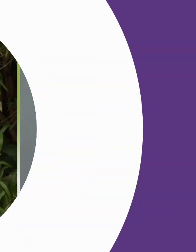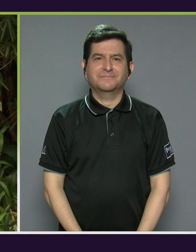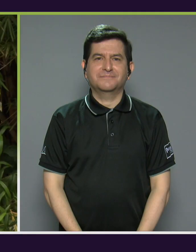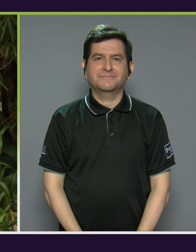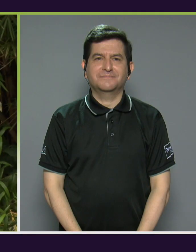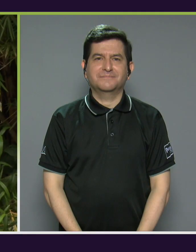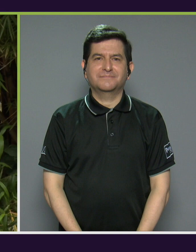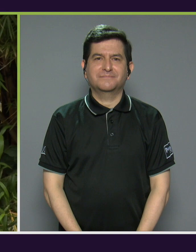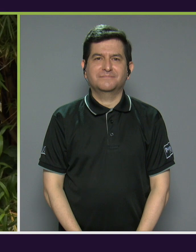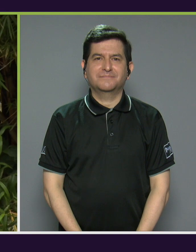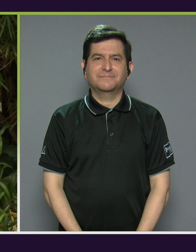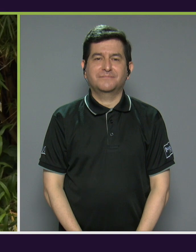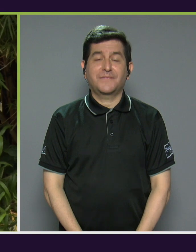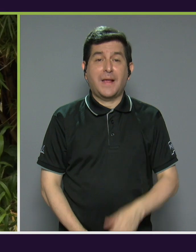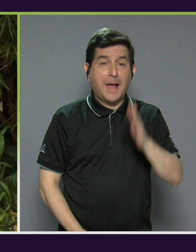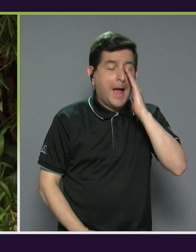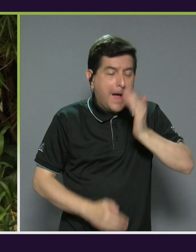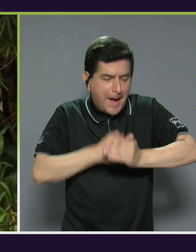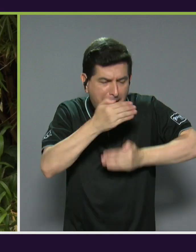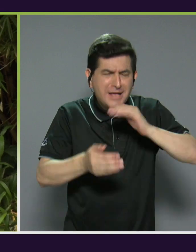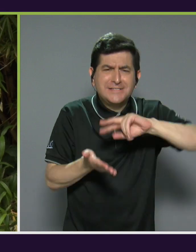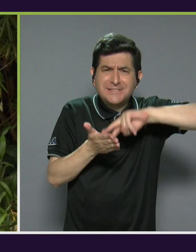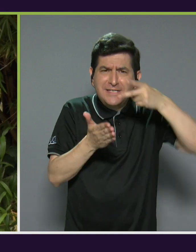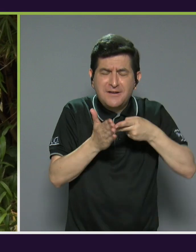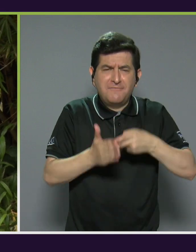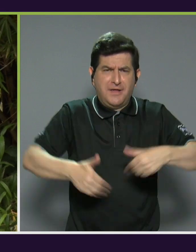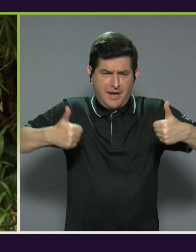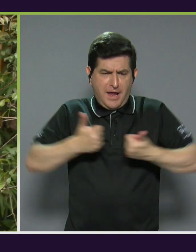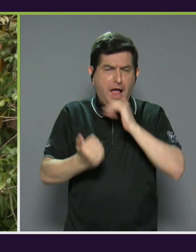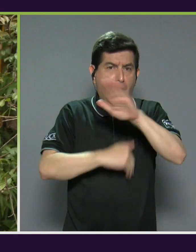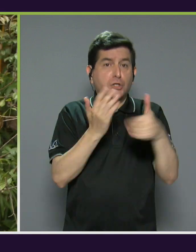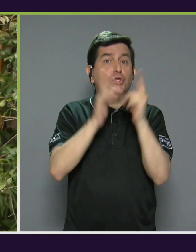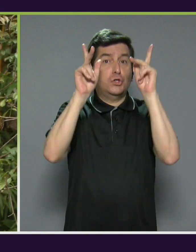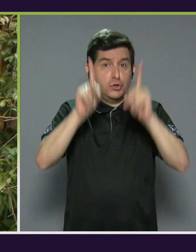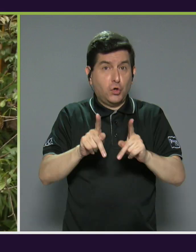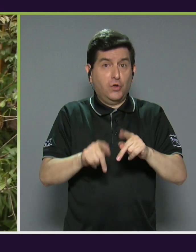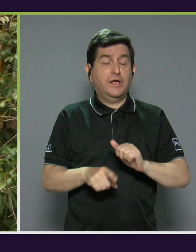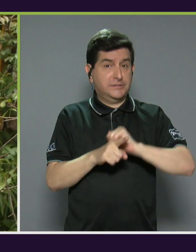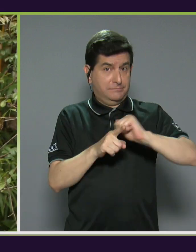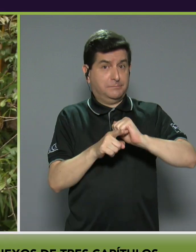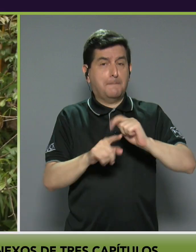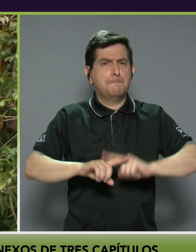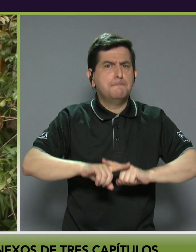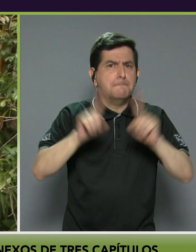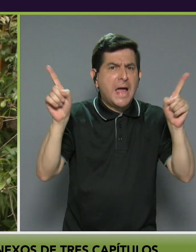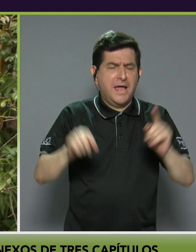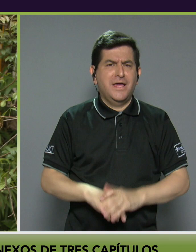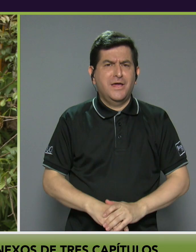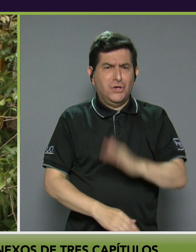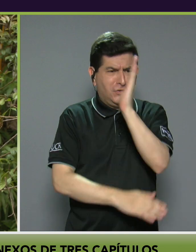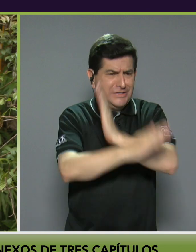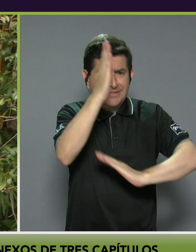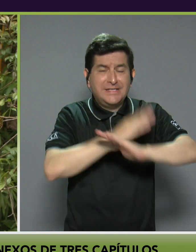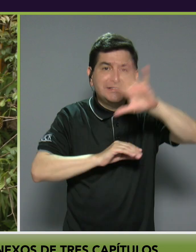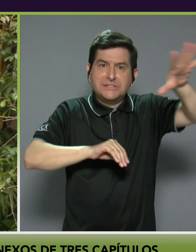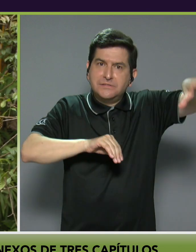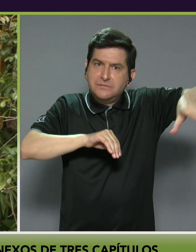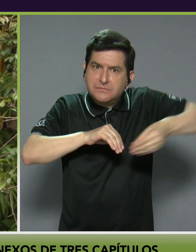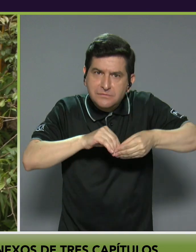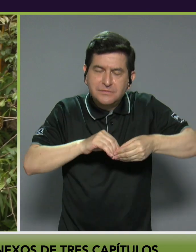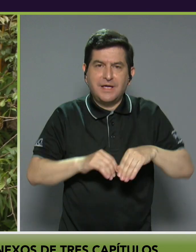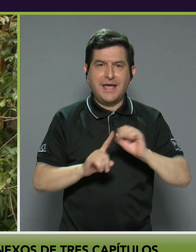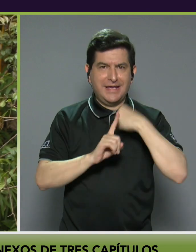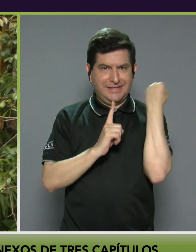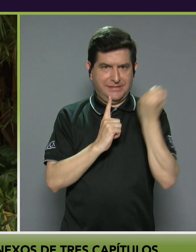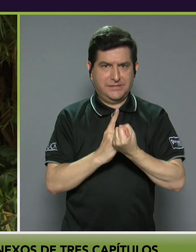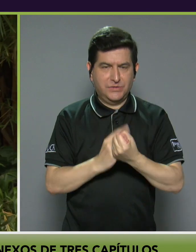La maternidad implica desafíos para todas las personas que la ejercen, pero cuando la discapacidad se incorpora en la ecuación, las